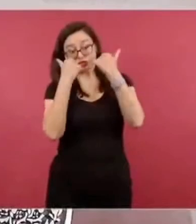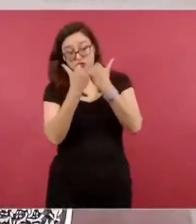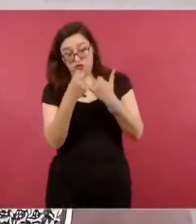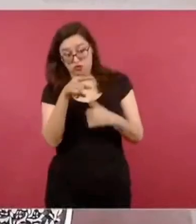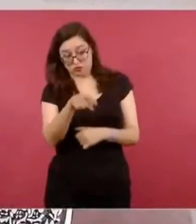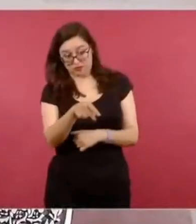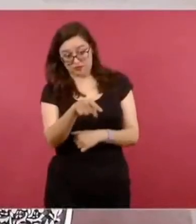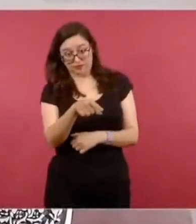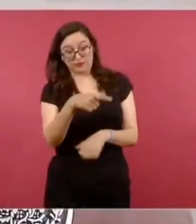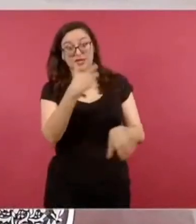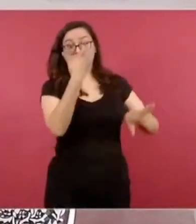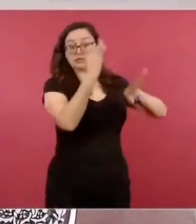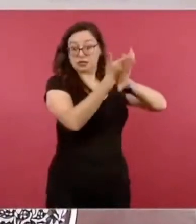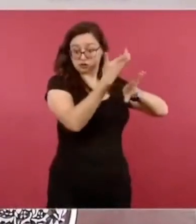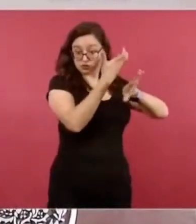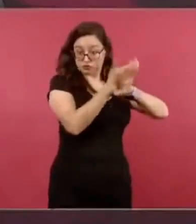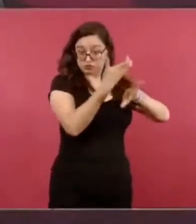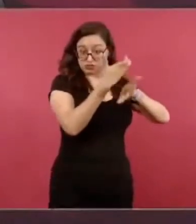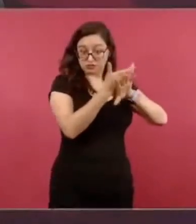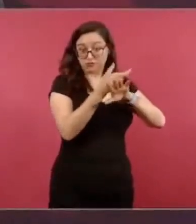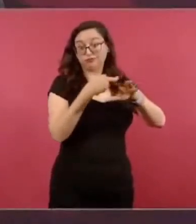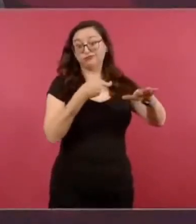Unidos.